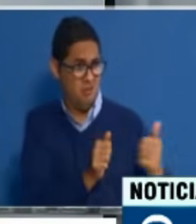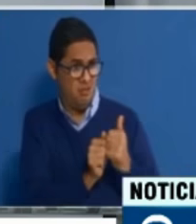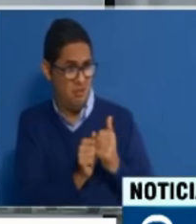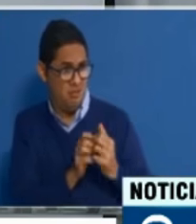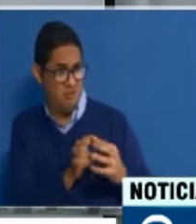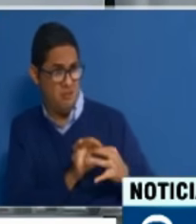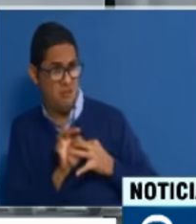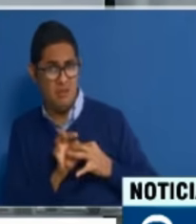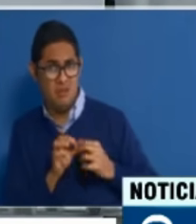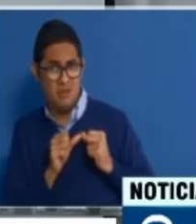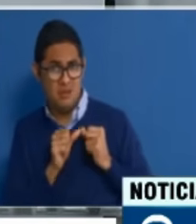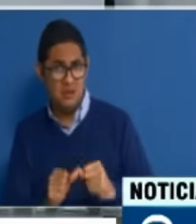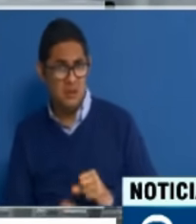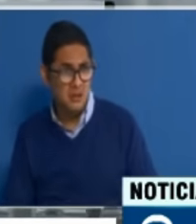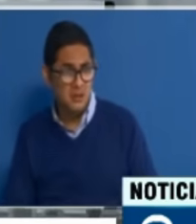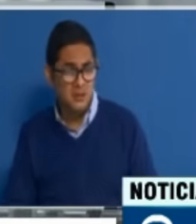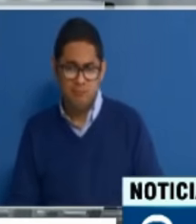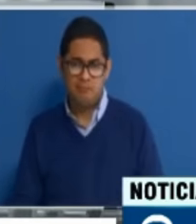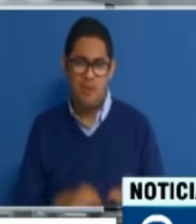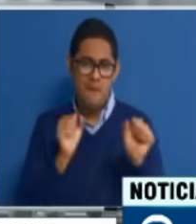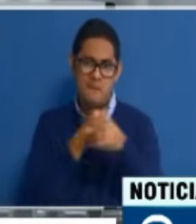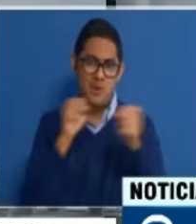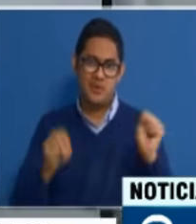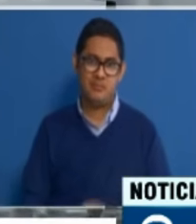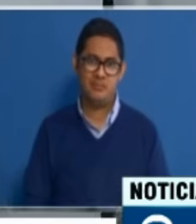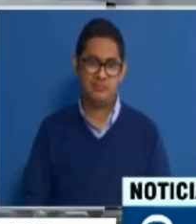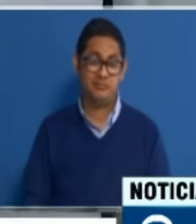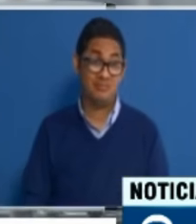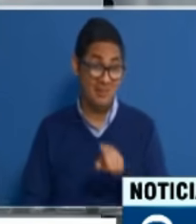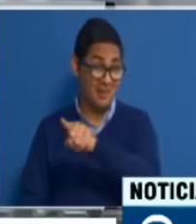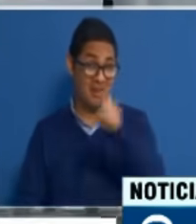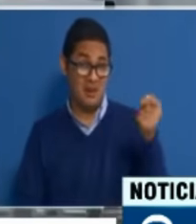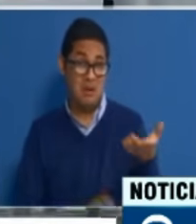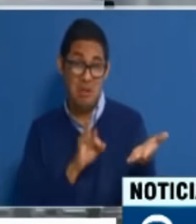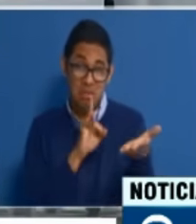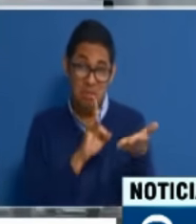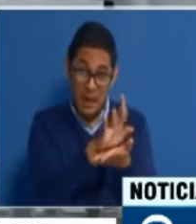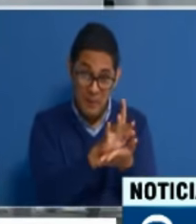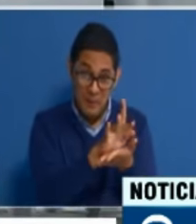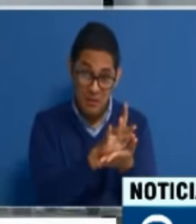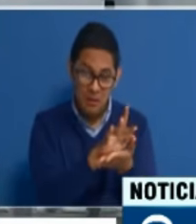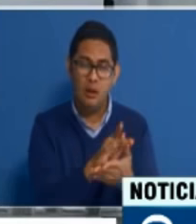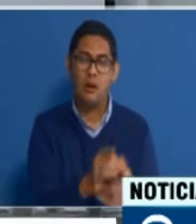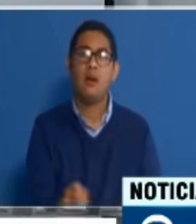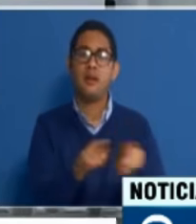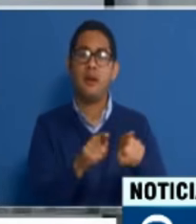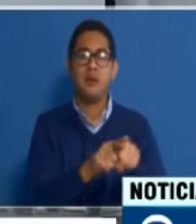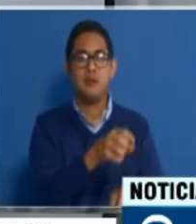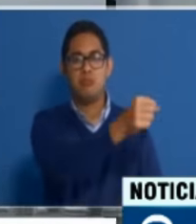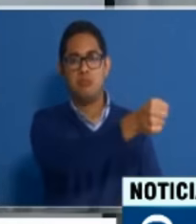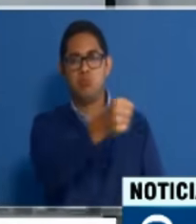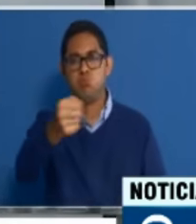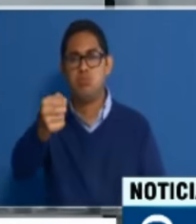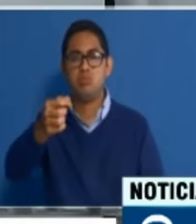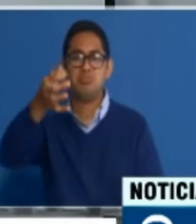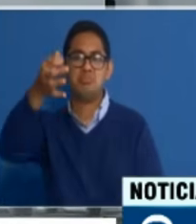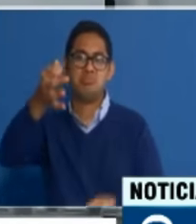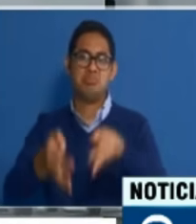No solamente serán destituidos, pero llevado a las autoridades competentes.